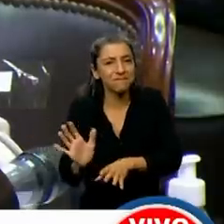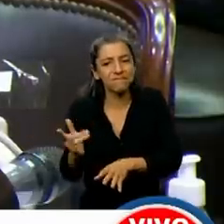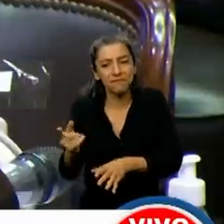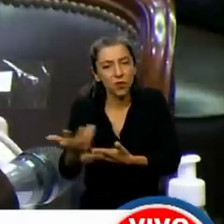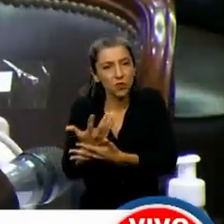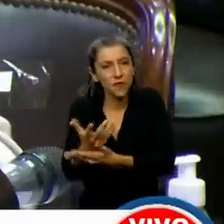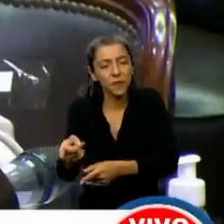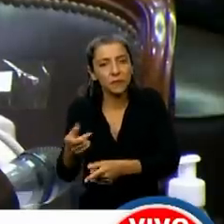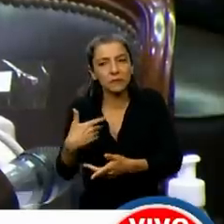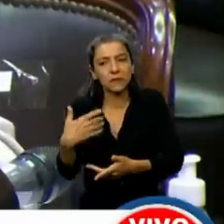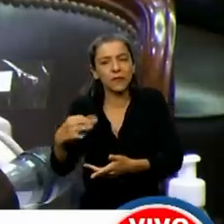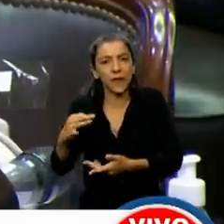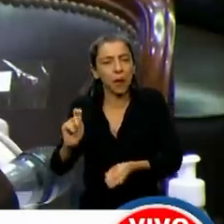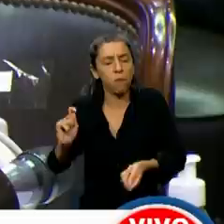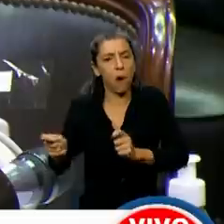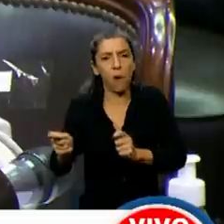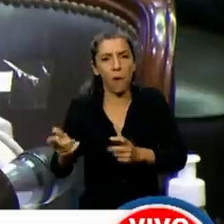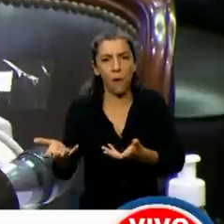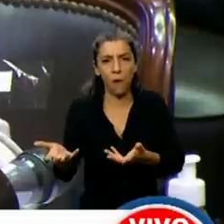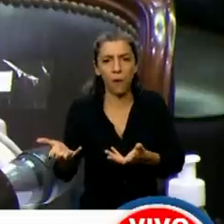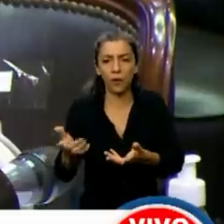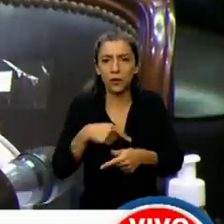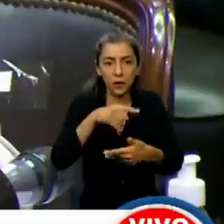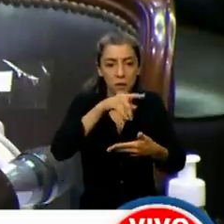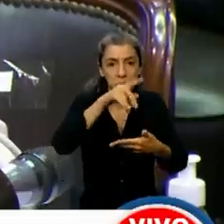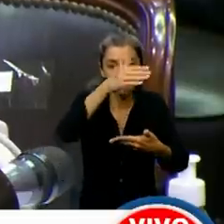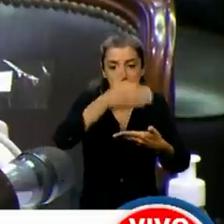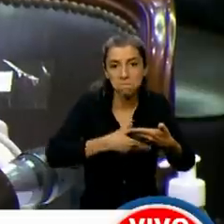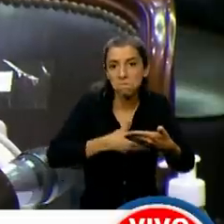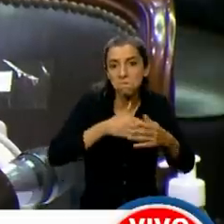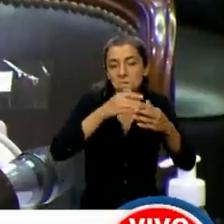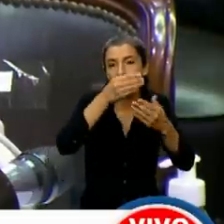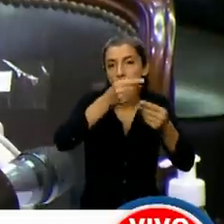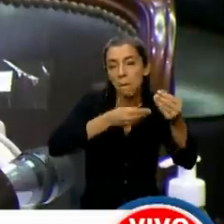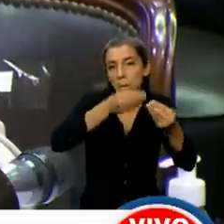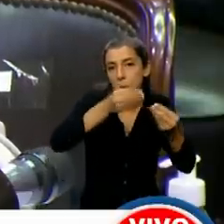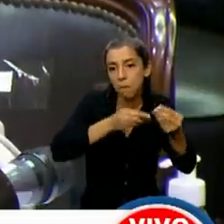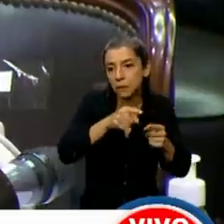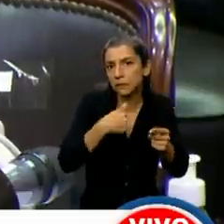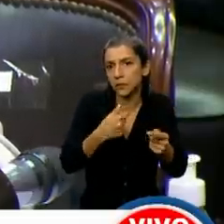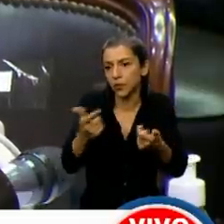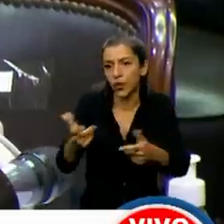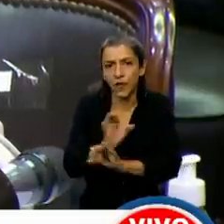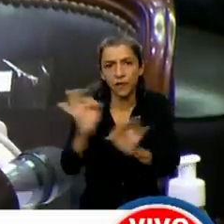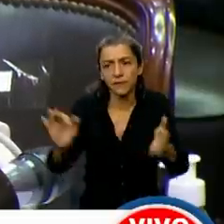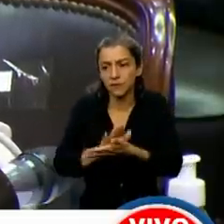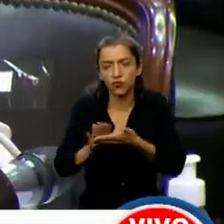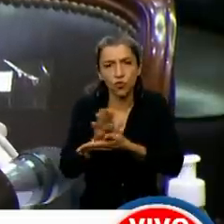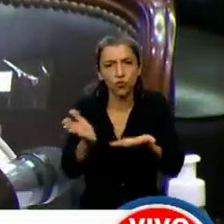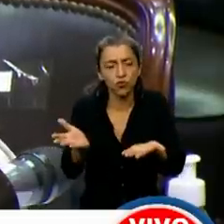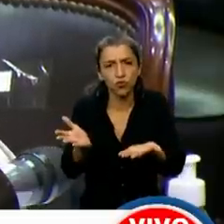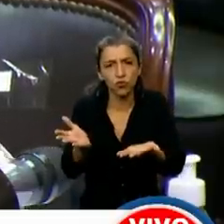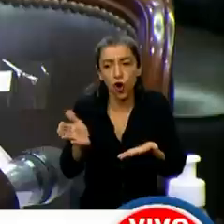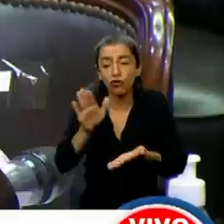y este presupuesto claramente no contiene un plan de emergencia para abordar la crisis que se está viviendo respecto a la salud mental